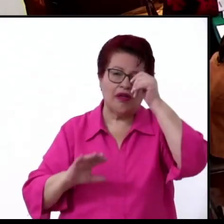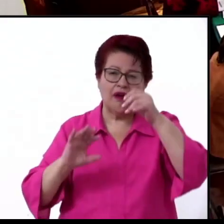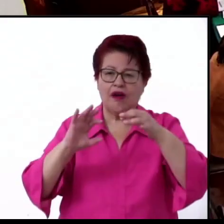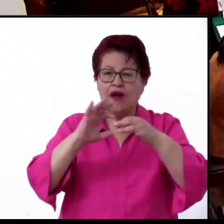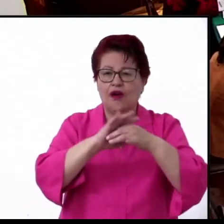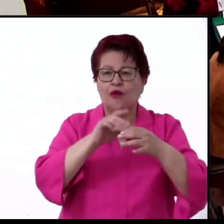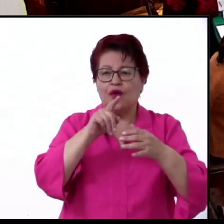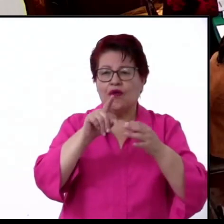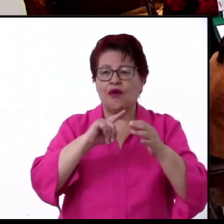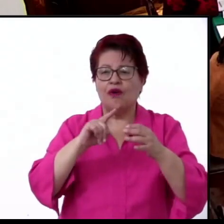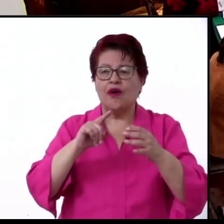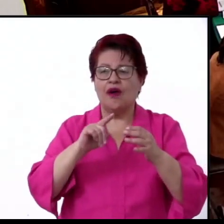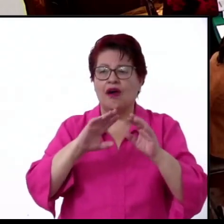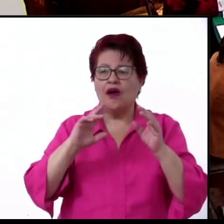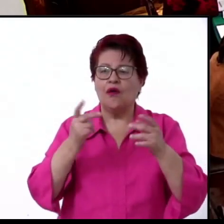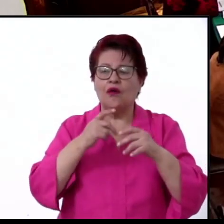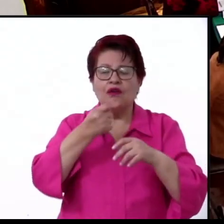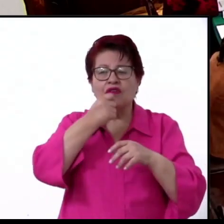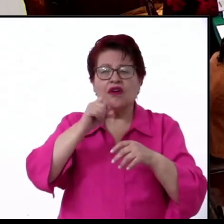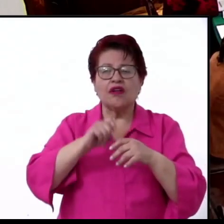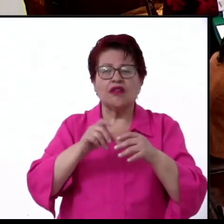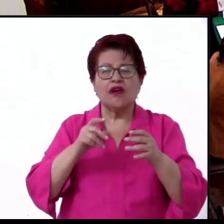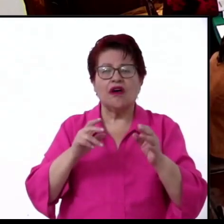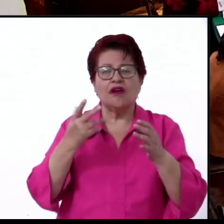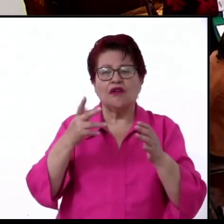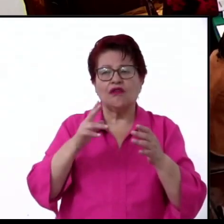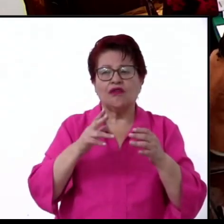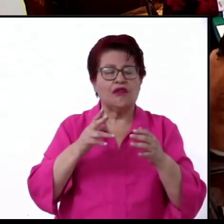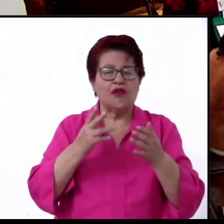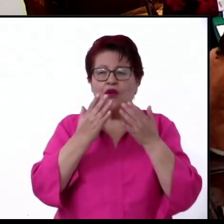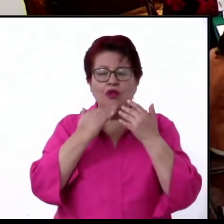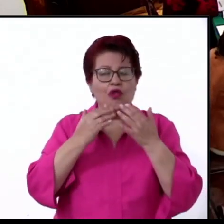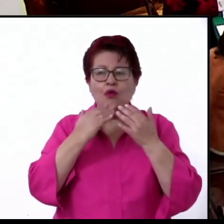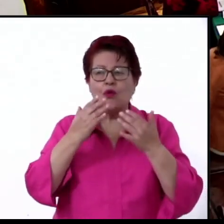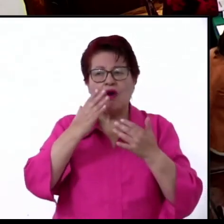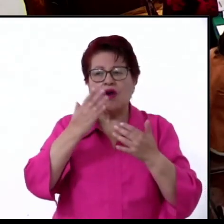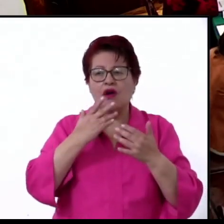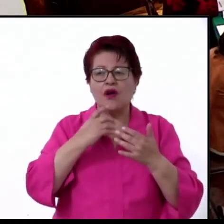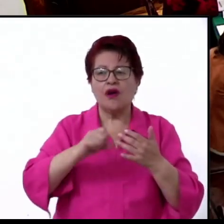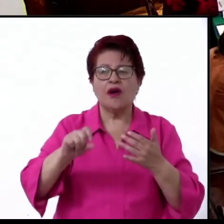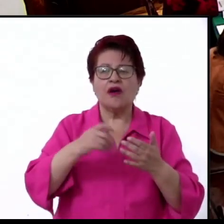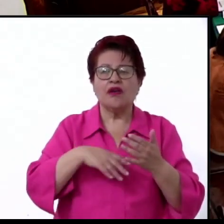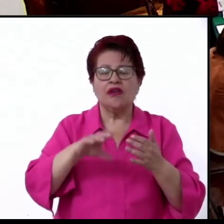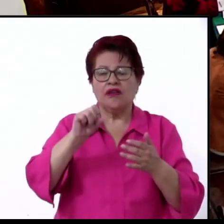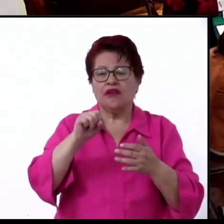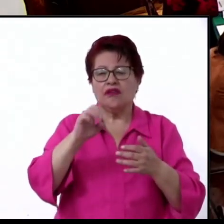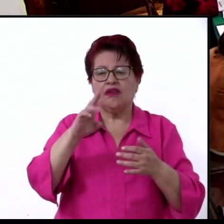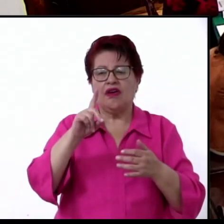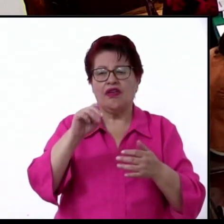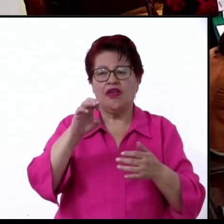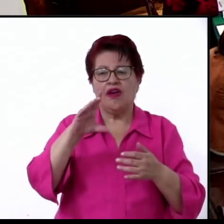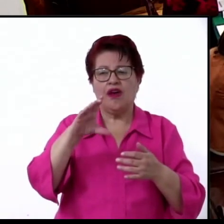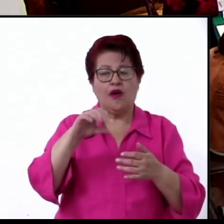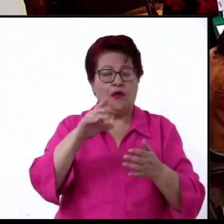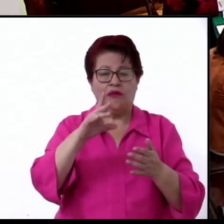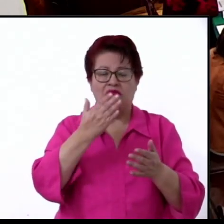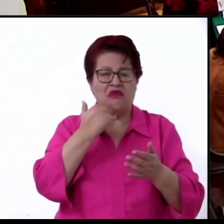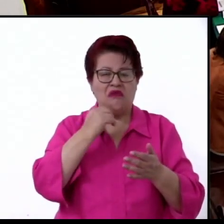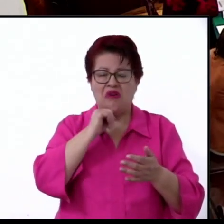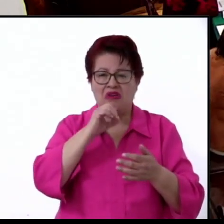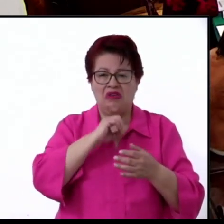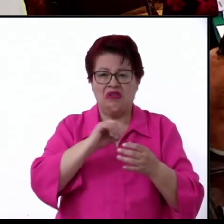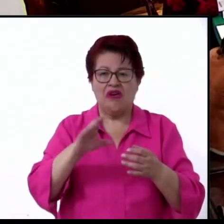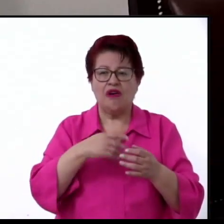con algunos otros secretarios pues incompetentes como lo es el secretario de SEDECO, pero usted